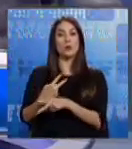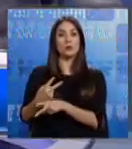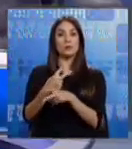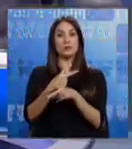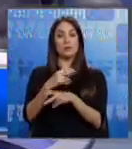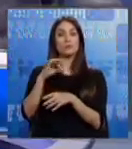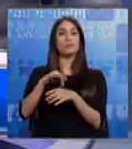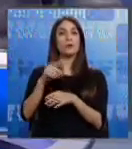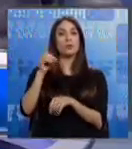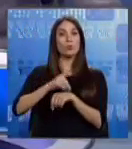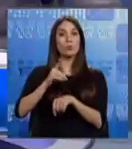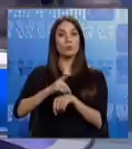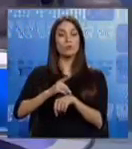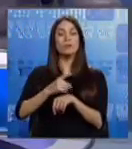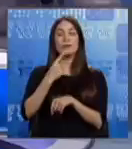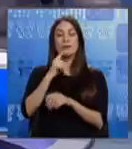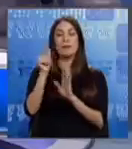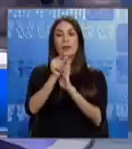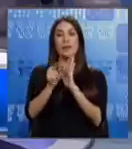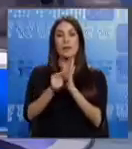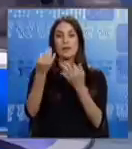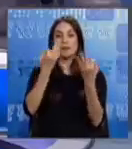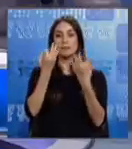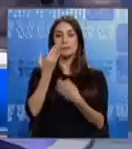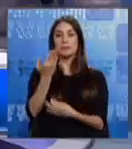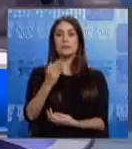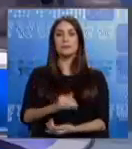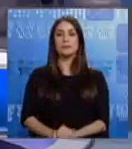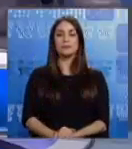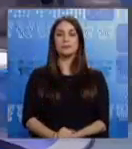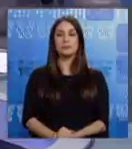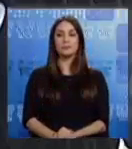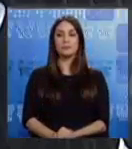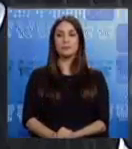Electoral, doctor Juan Pablo Pozo, dio detalles de este proceso.